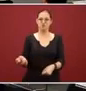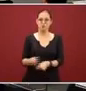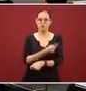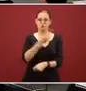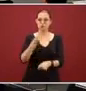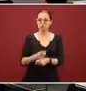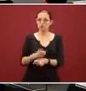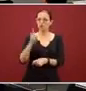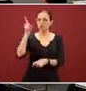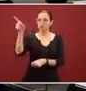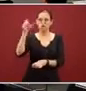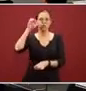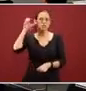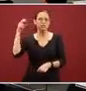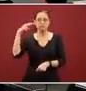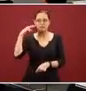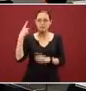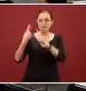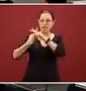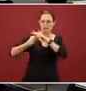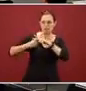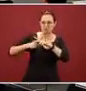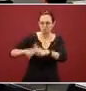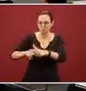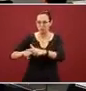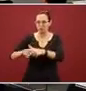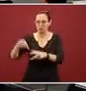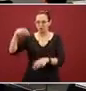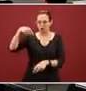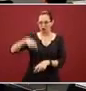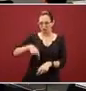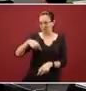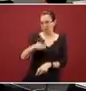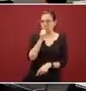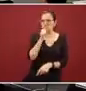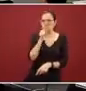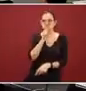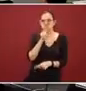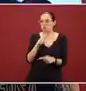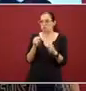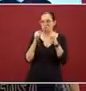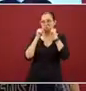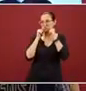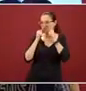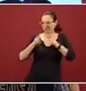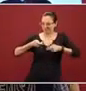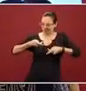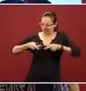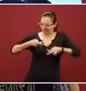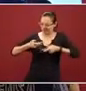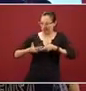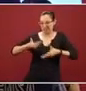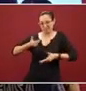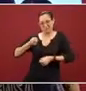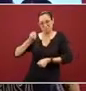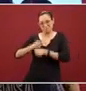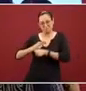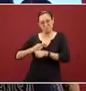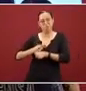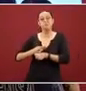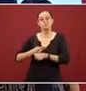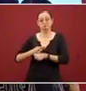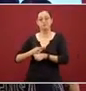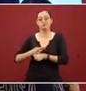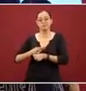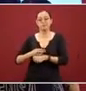China, en la primera semana de enero, y haber empezado tan tempranamente los trabajos de preparación.